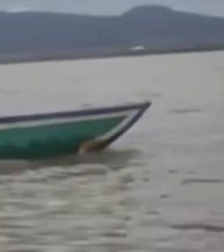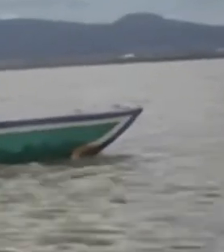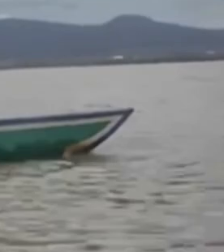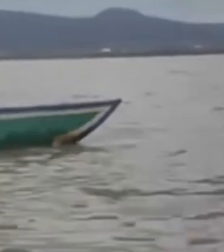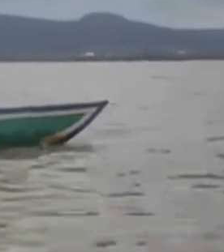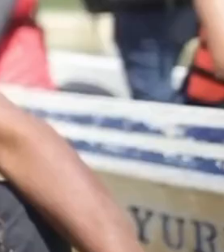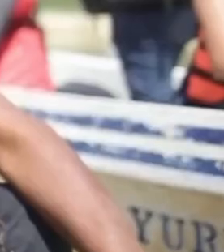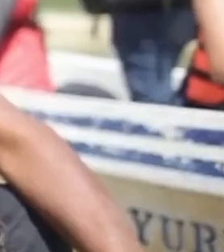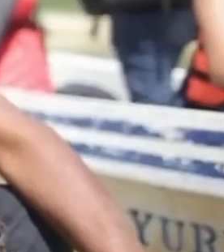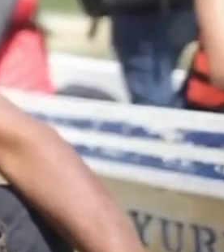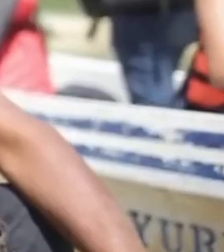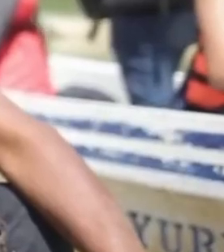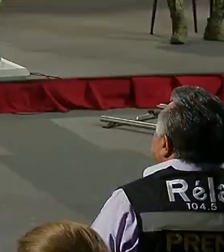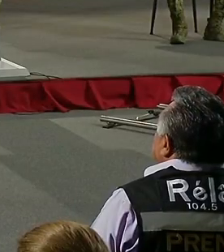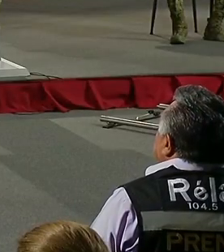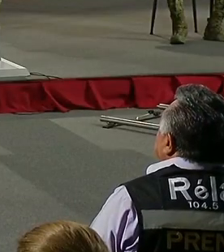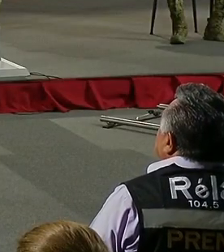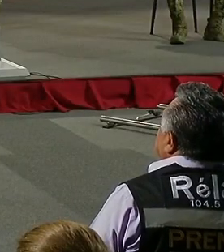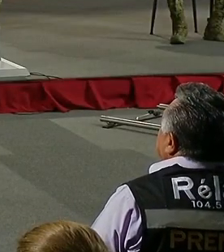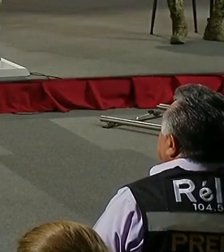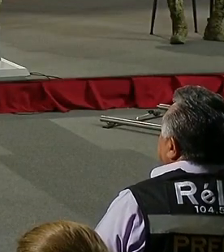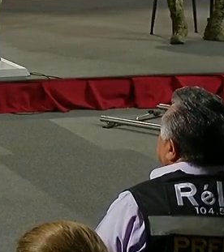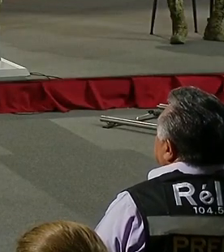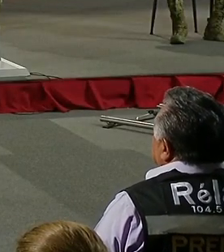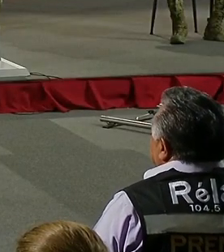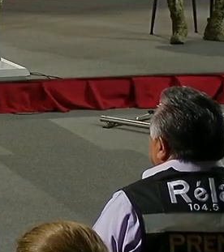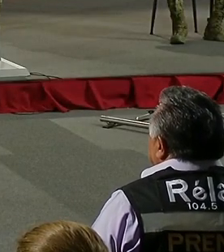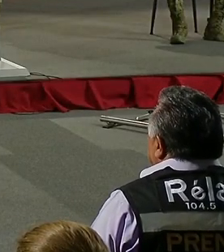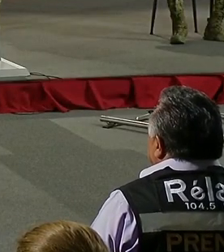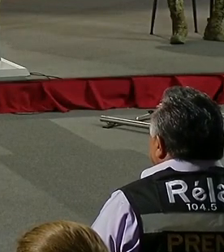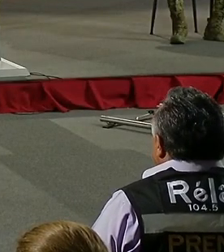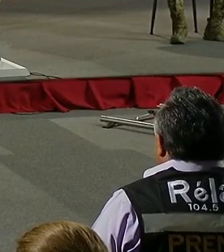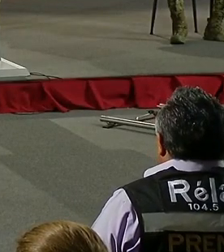para comunidades pesqueras.